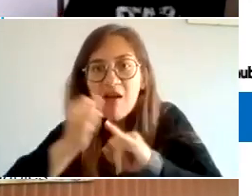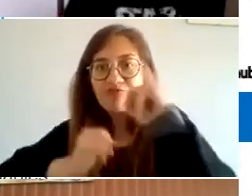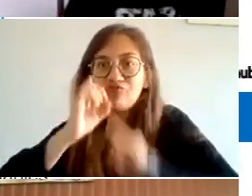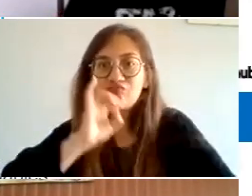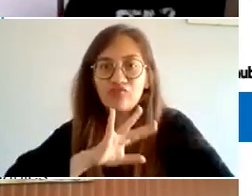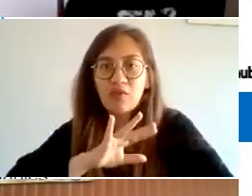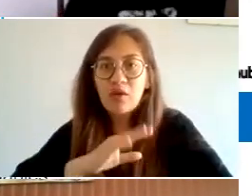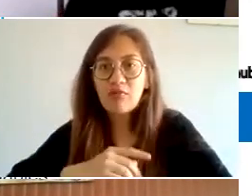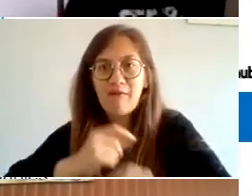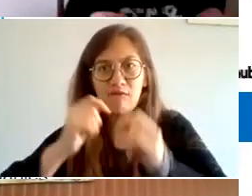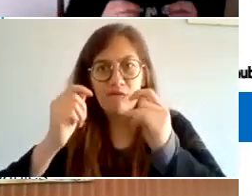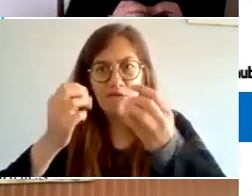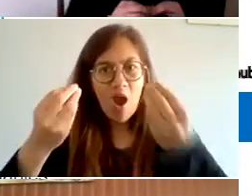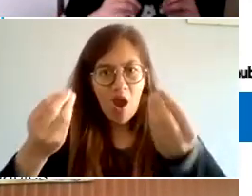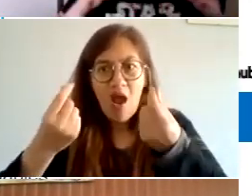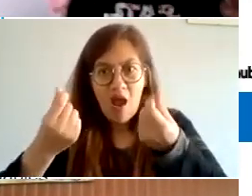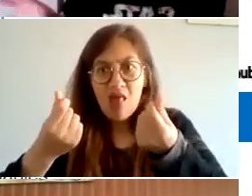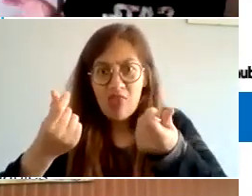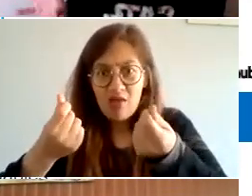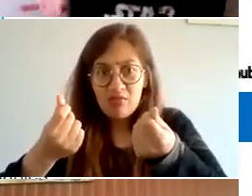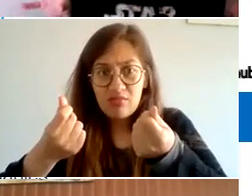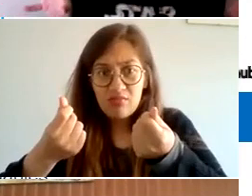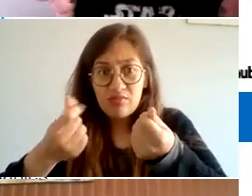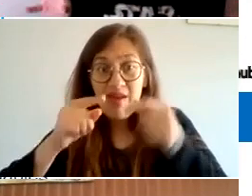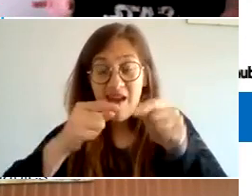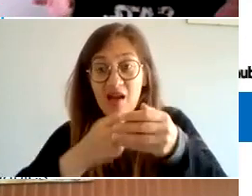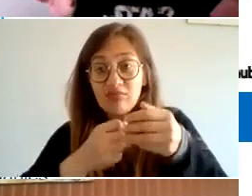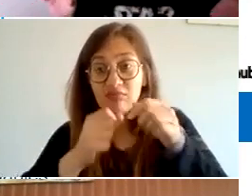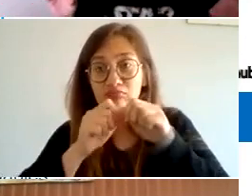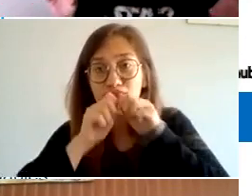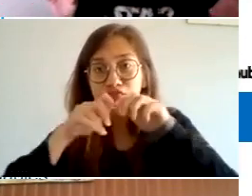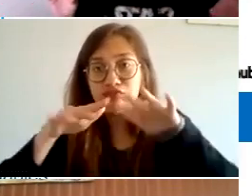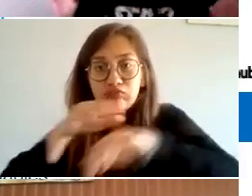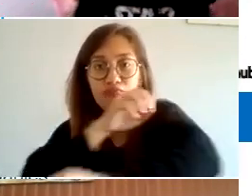de alta velocidad para que se pueda distribuir entre los